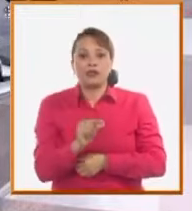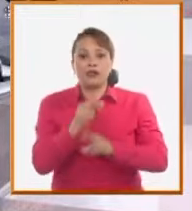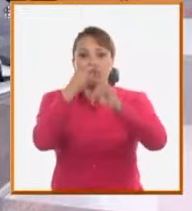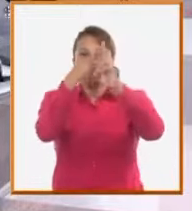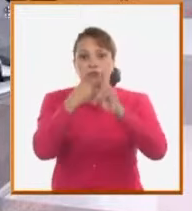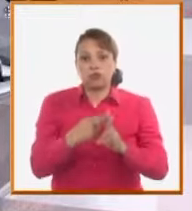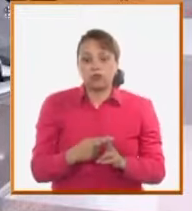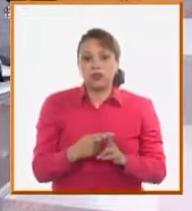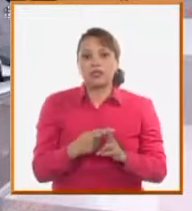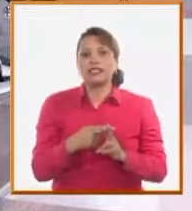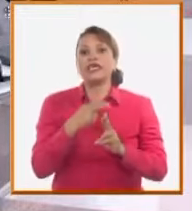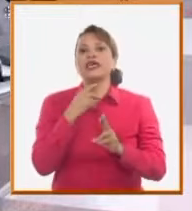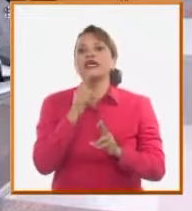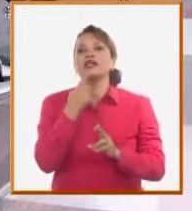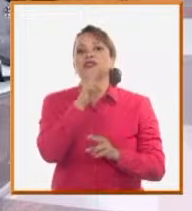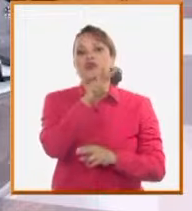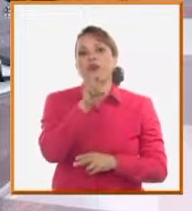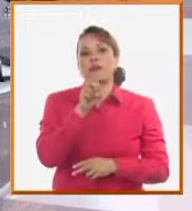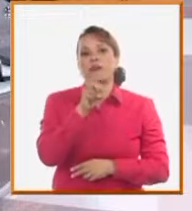registro de seguro del